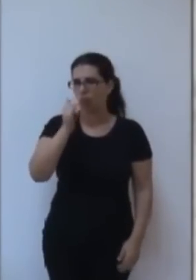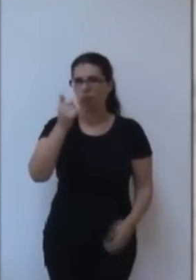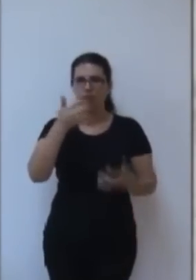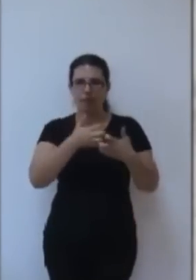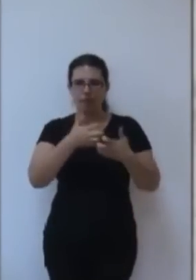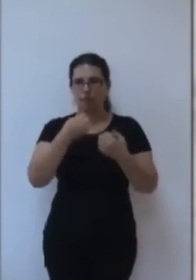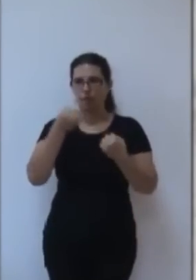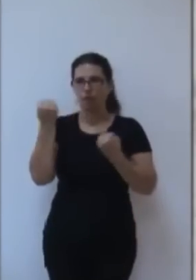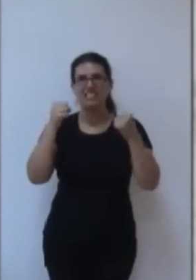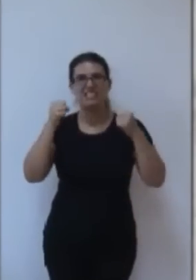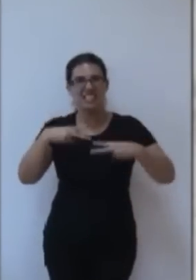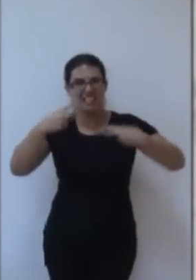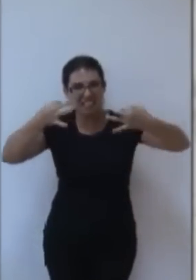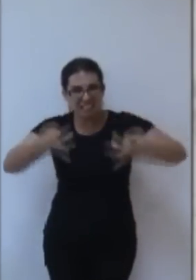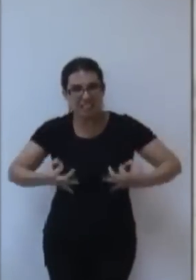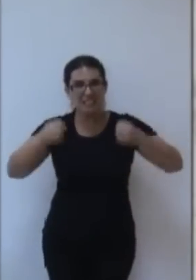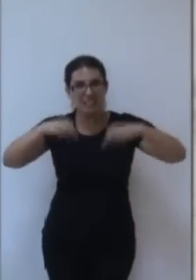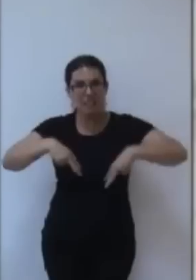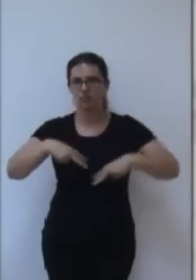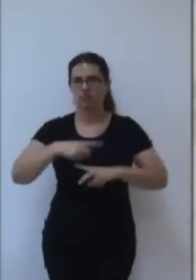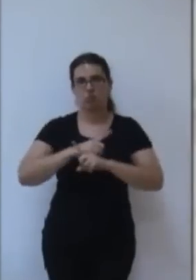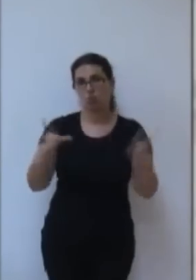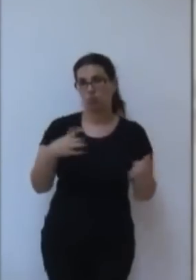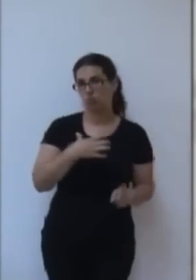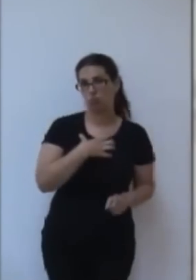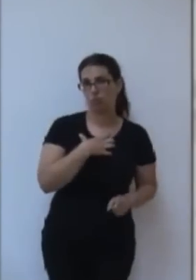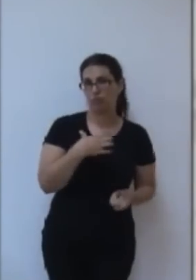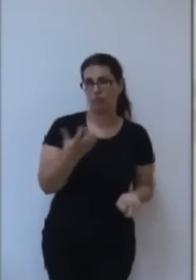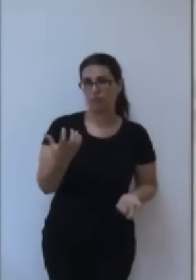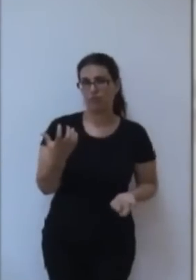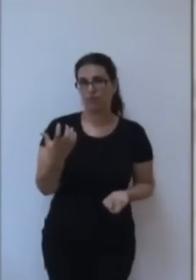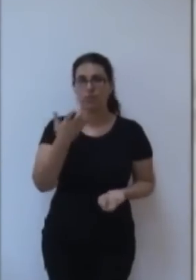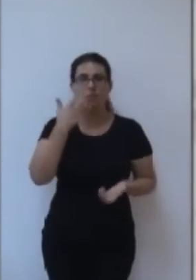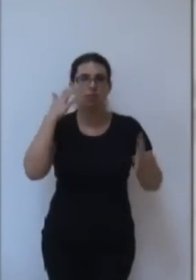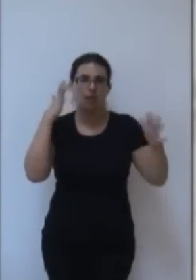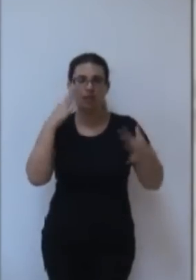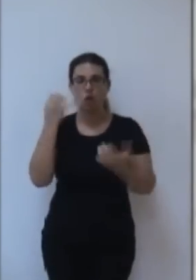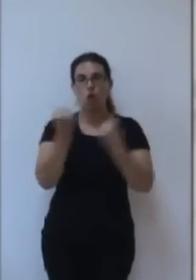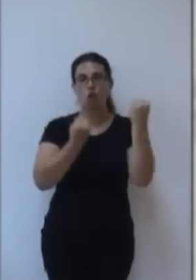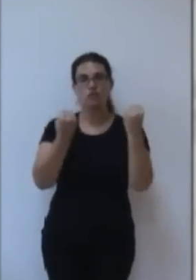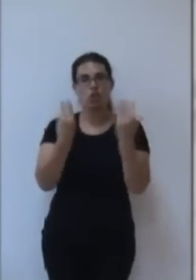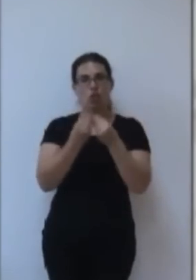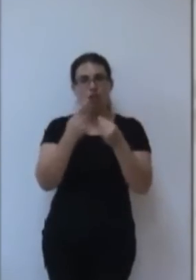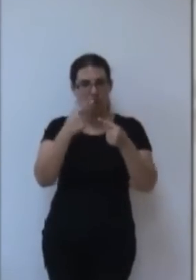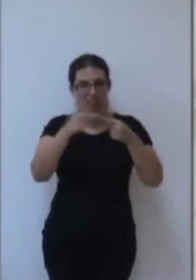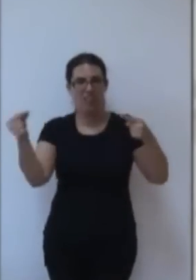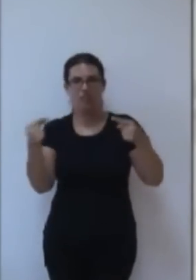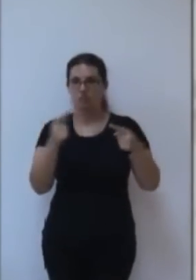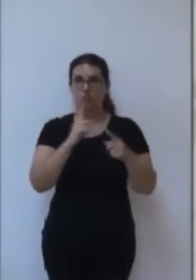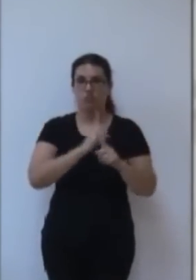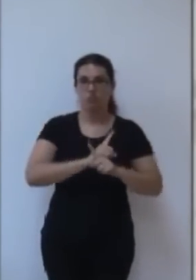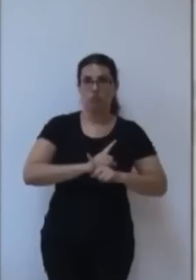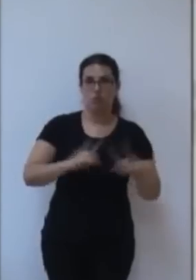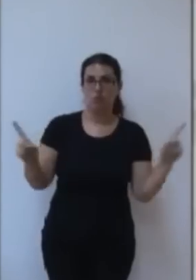sin seguridad, eso está prohibido, no se puede, un coche que tenga unas aristas que corten, se prohíbe automáticamente, no hay